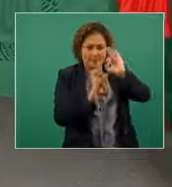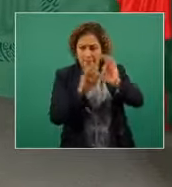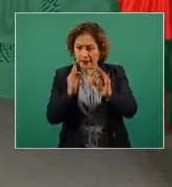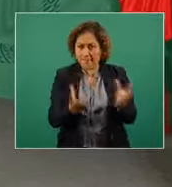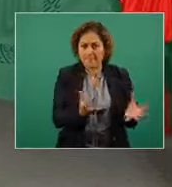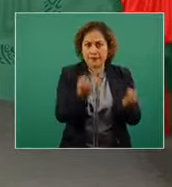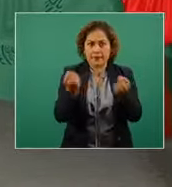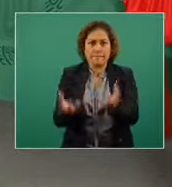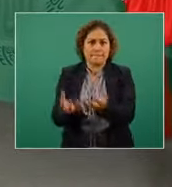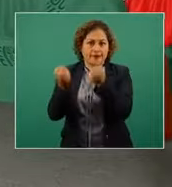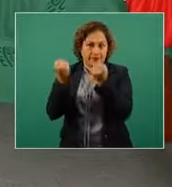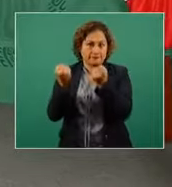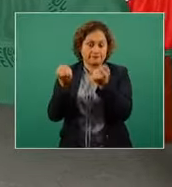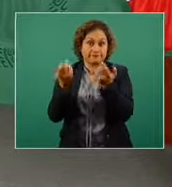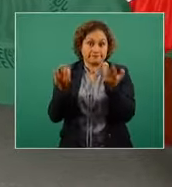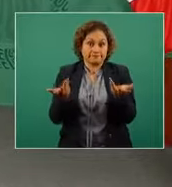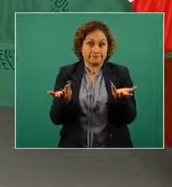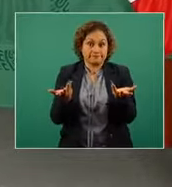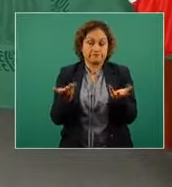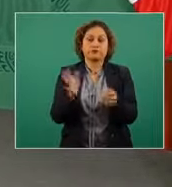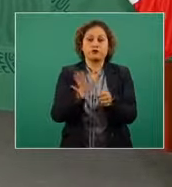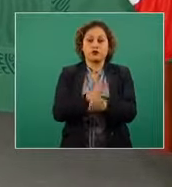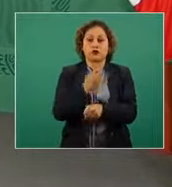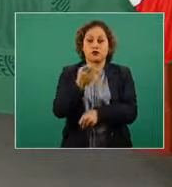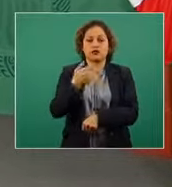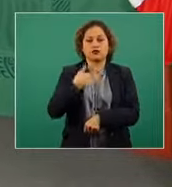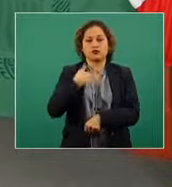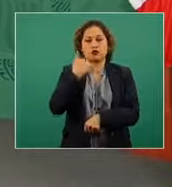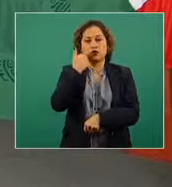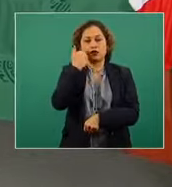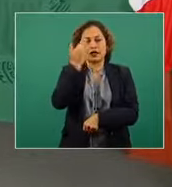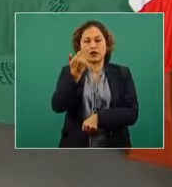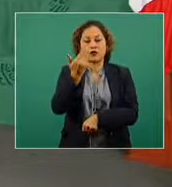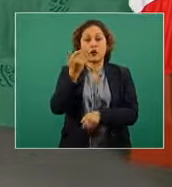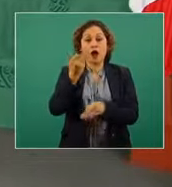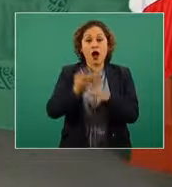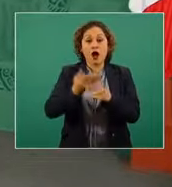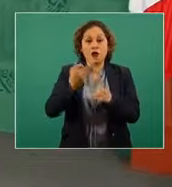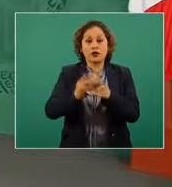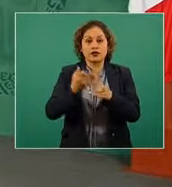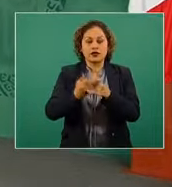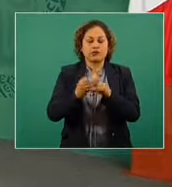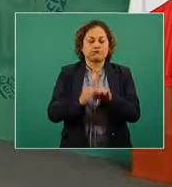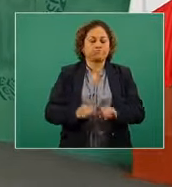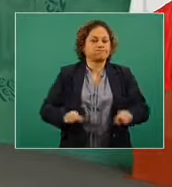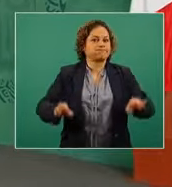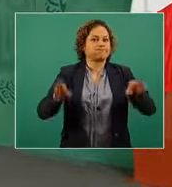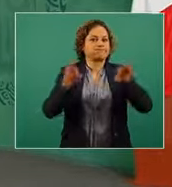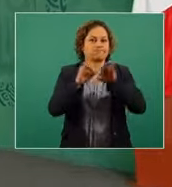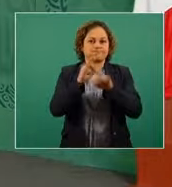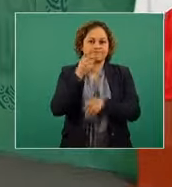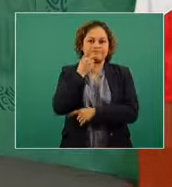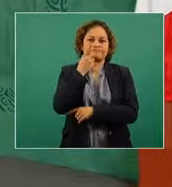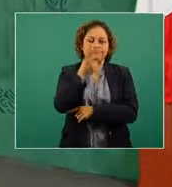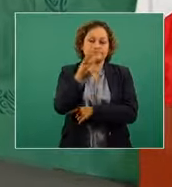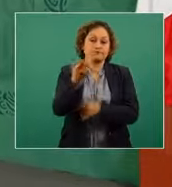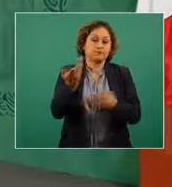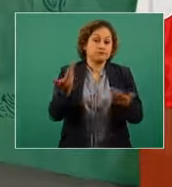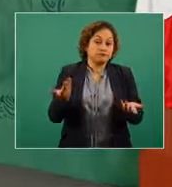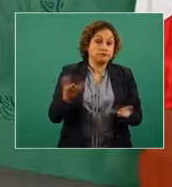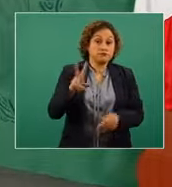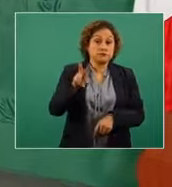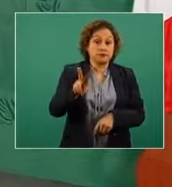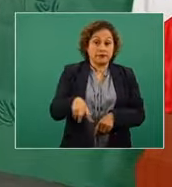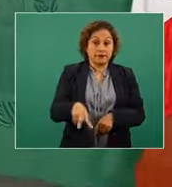destacar, a pesar de que en algunos casos